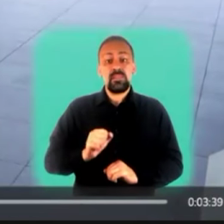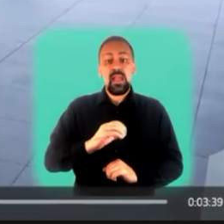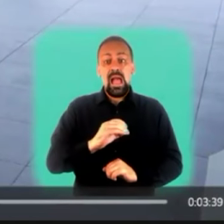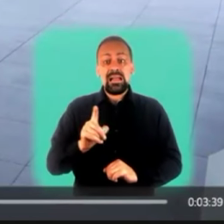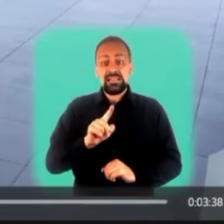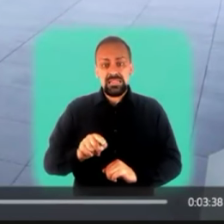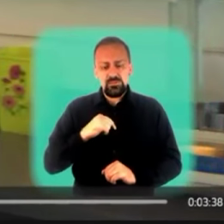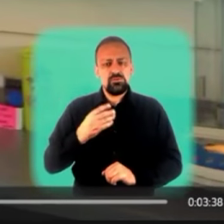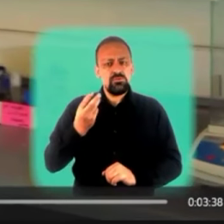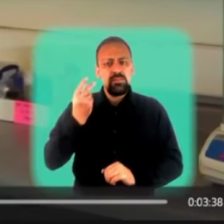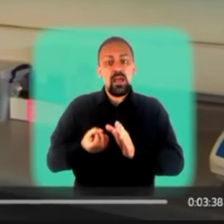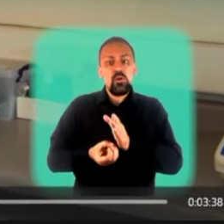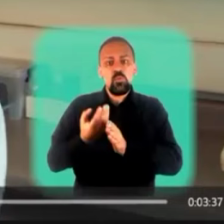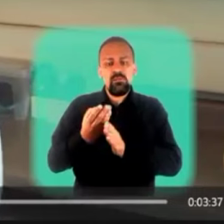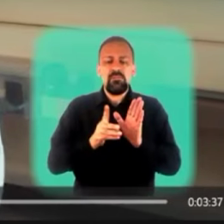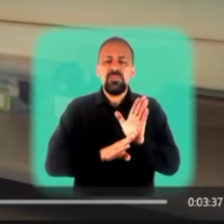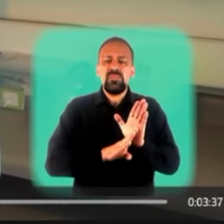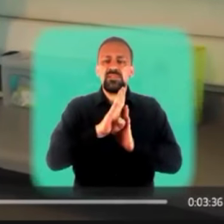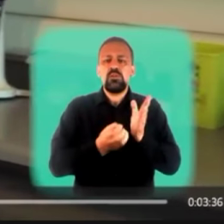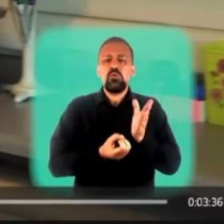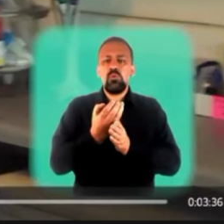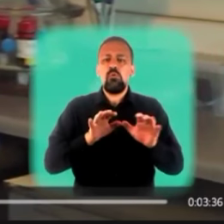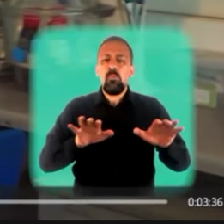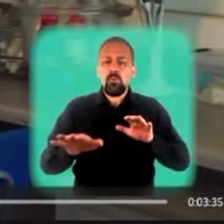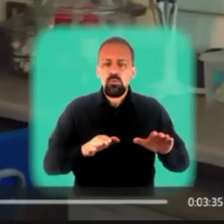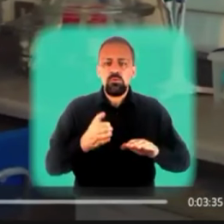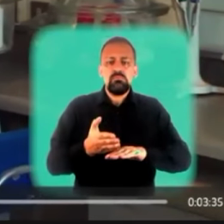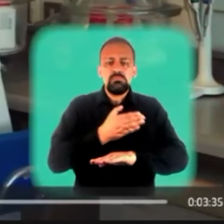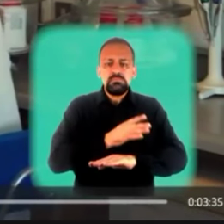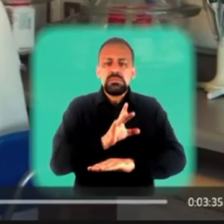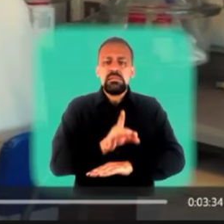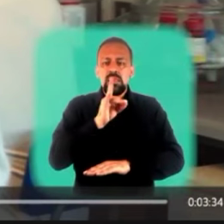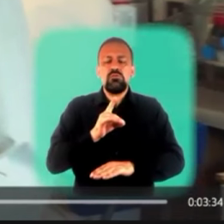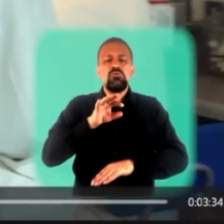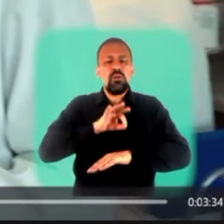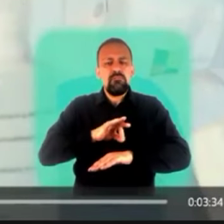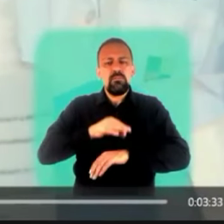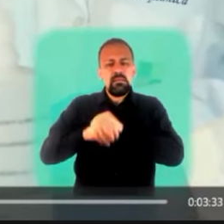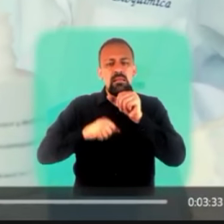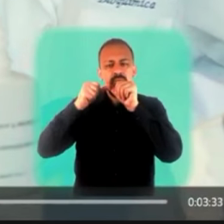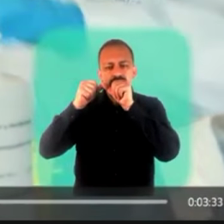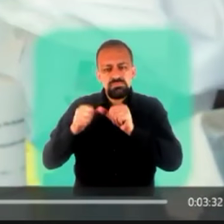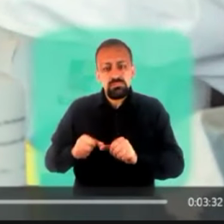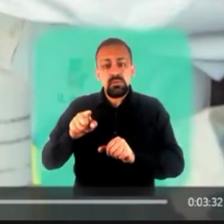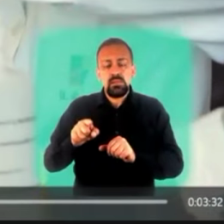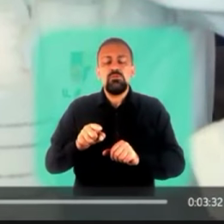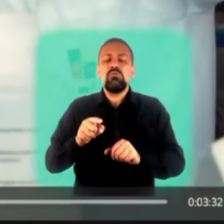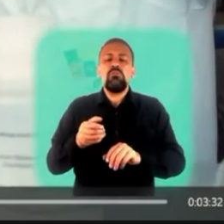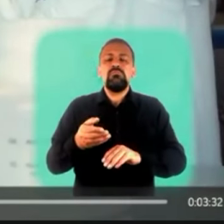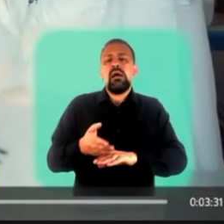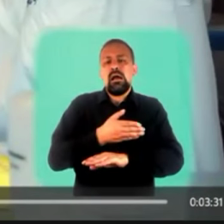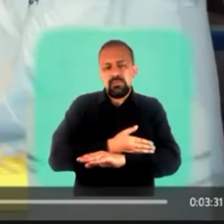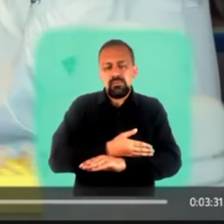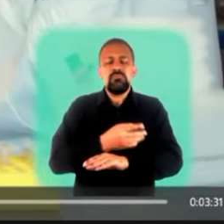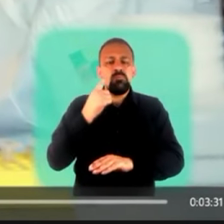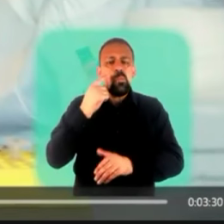En ACDIS innovamos a través del desarrollo de nuevos productos para terapia y diagnóstico de enfermedades crónicas. Estos productos requieren ser